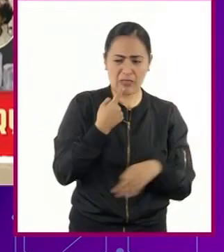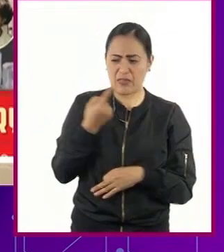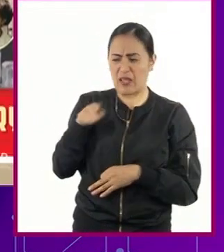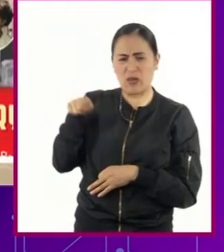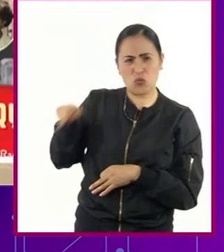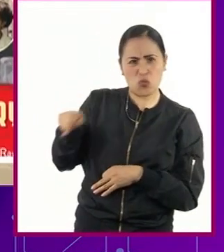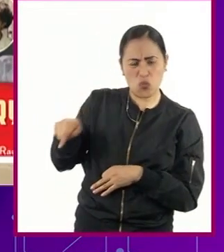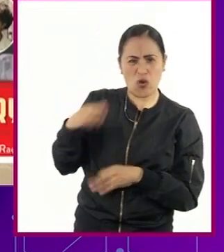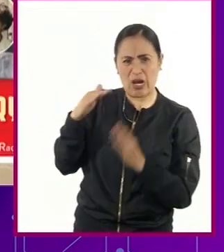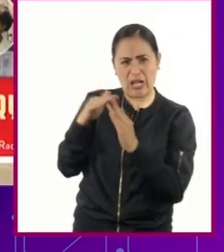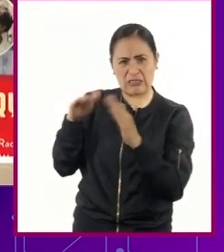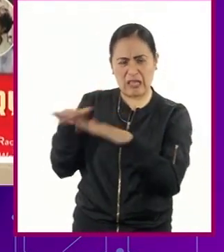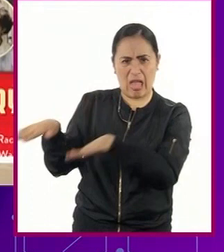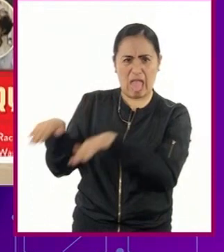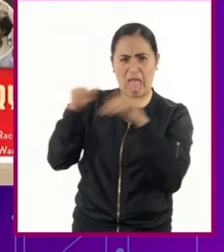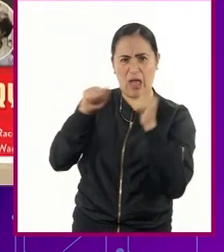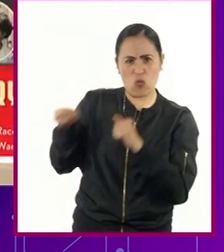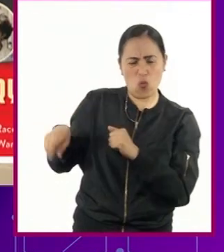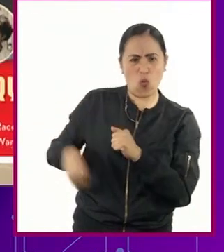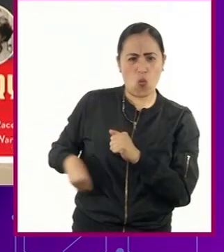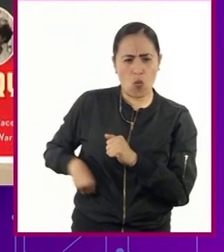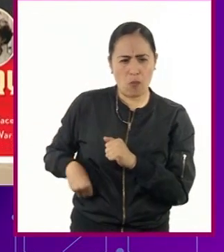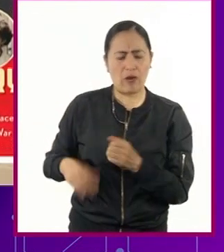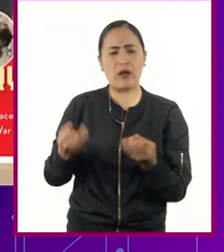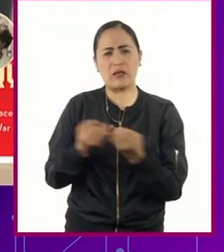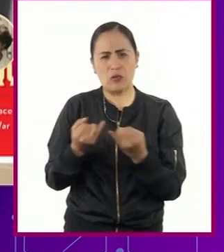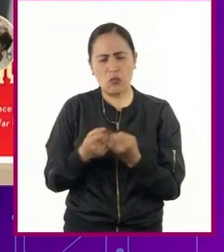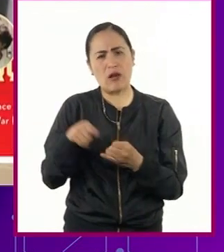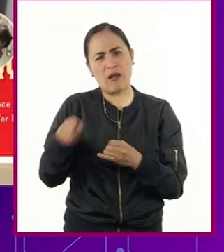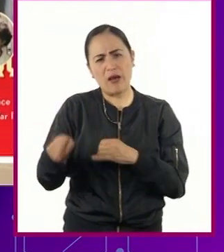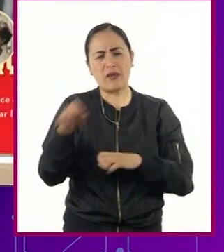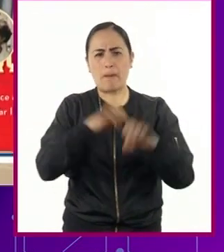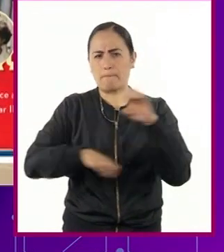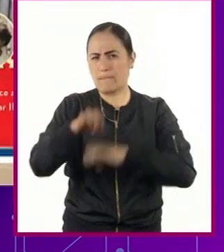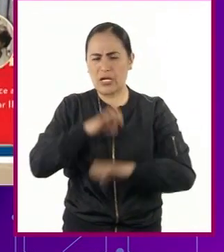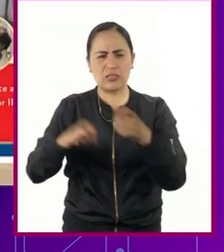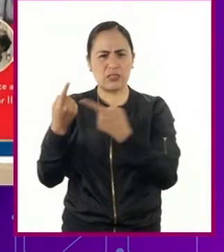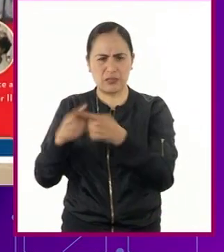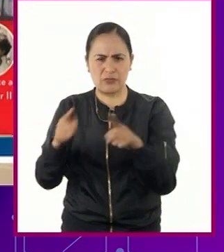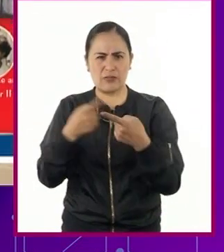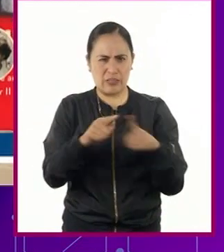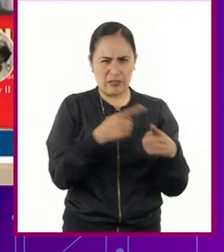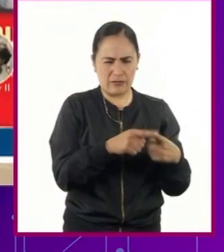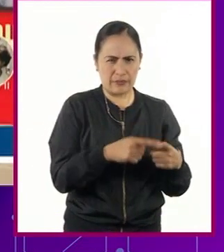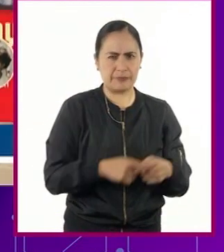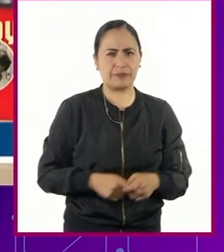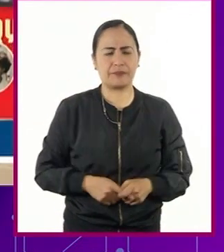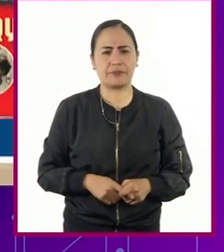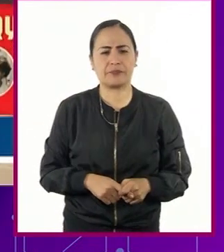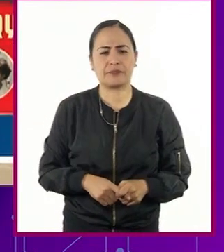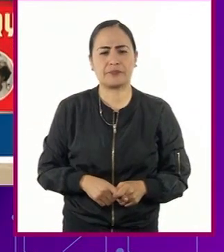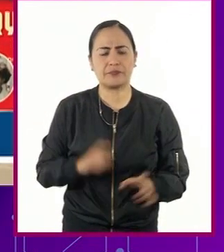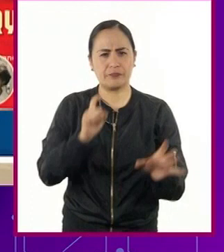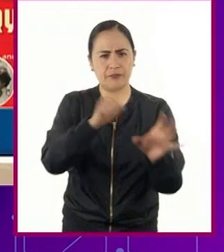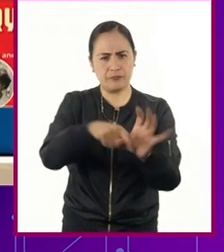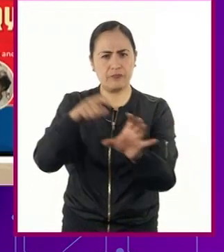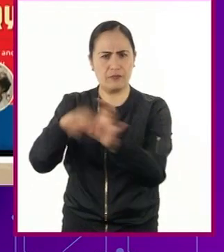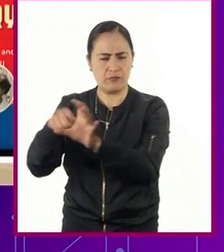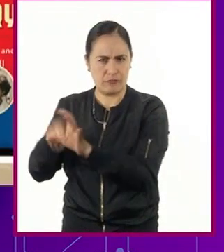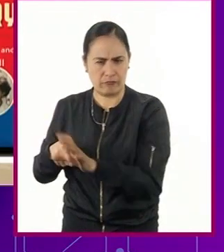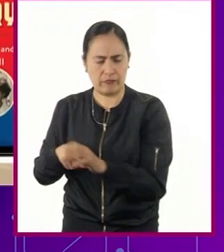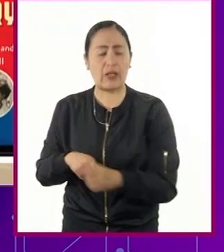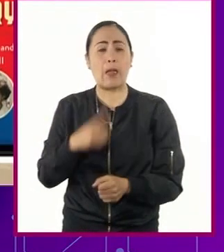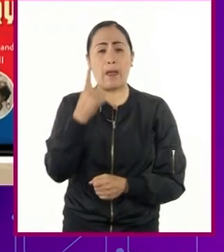su ocupación de amas de casa con el trabajo en las fábricas de municiones. La publicidad a inicios de la década de